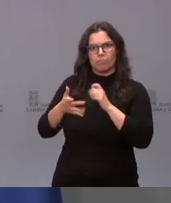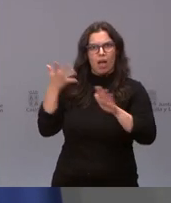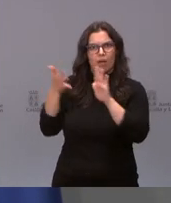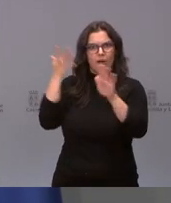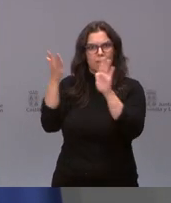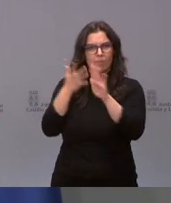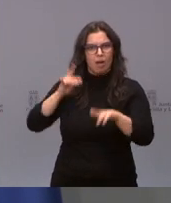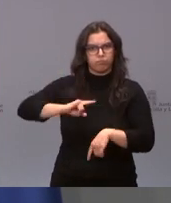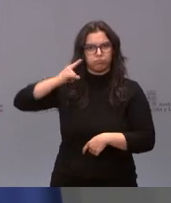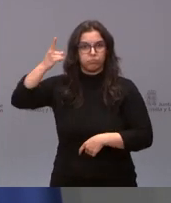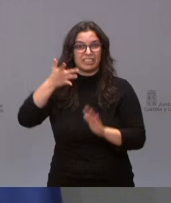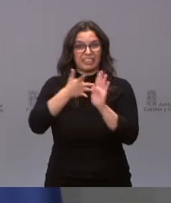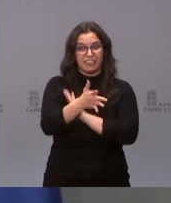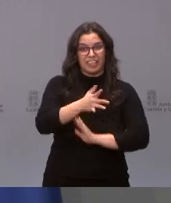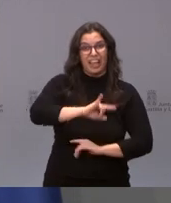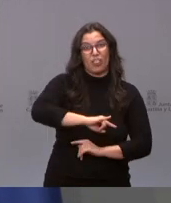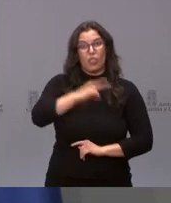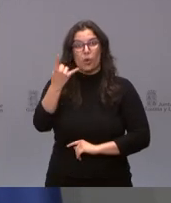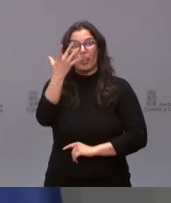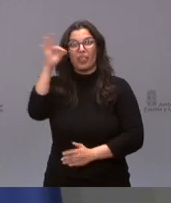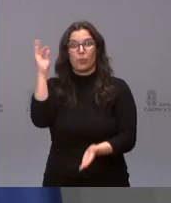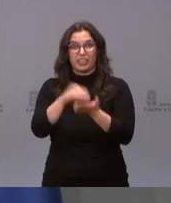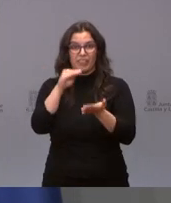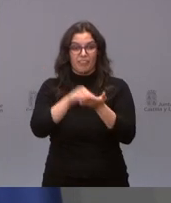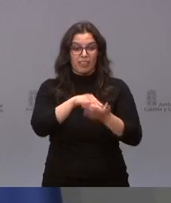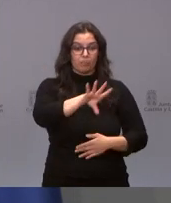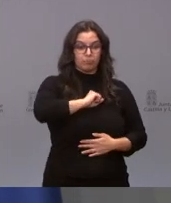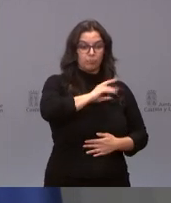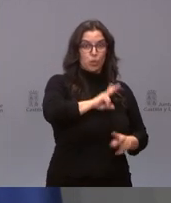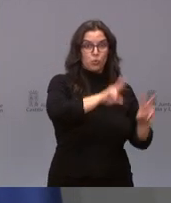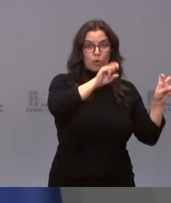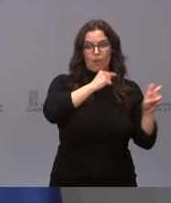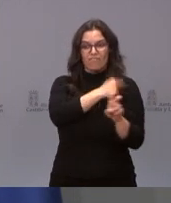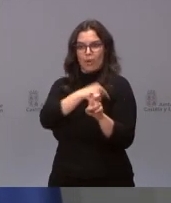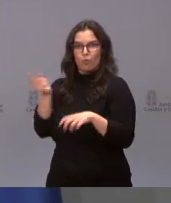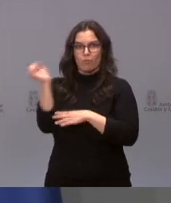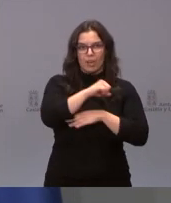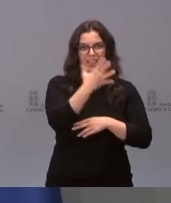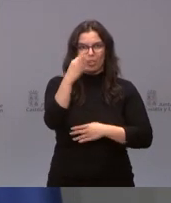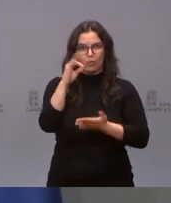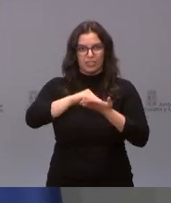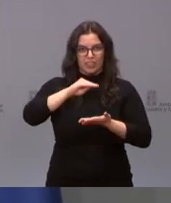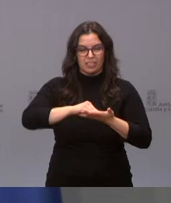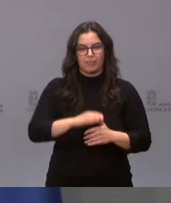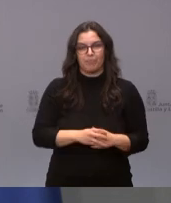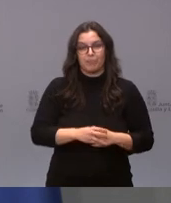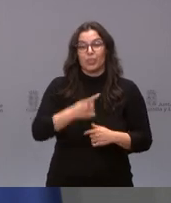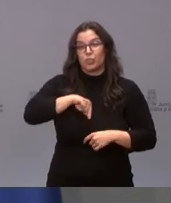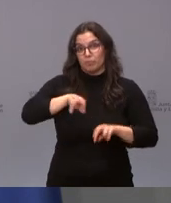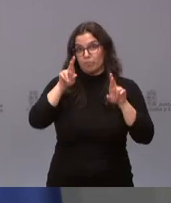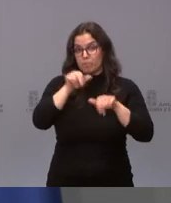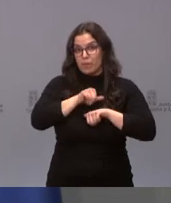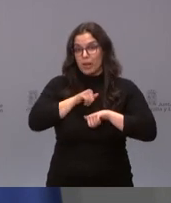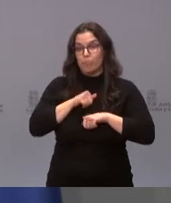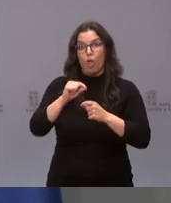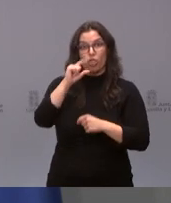50 veces más población que casos que hemos declarado seguimos esperando que tener mayor